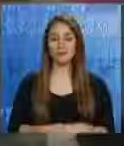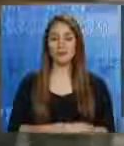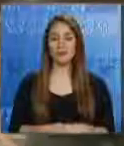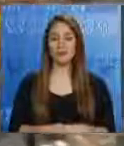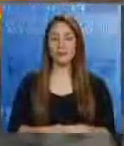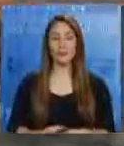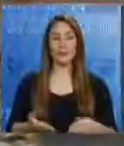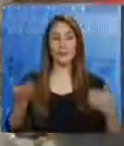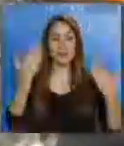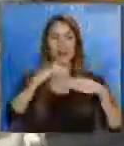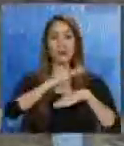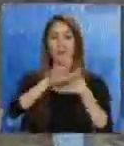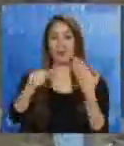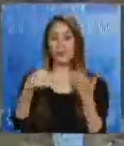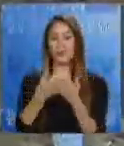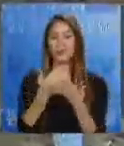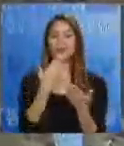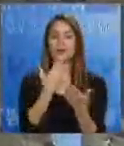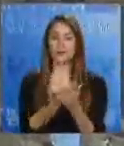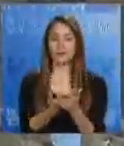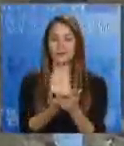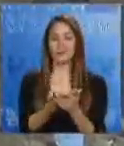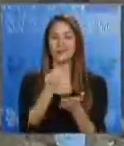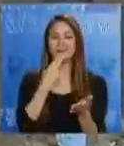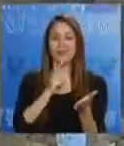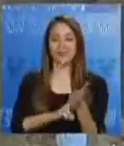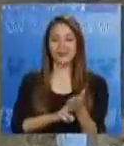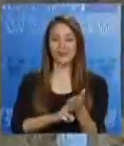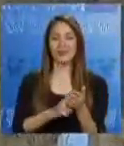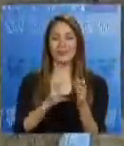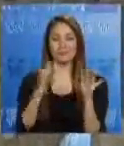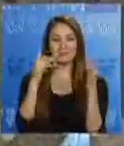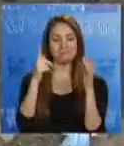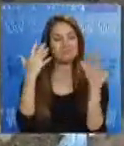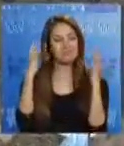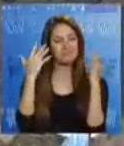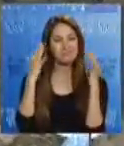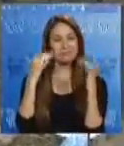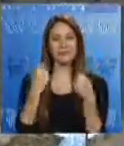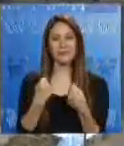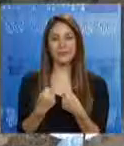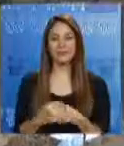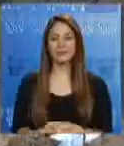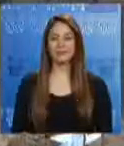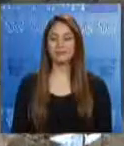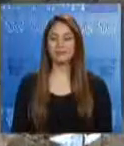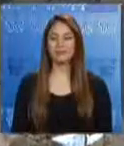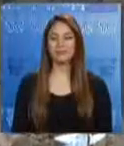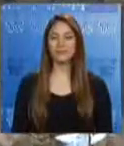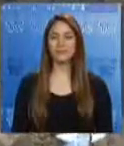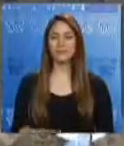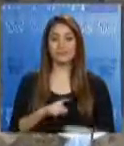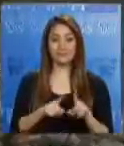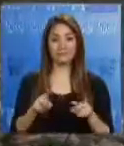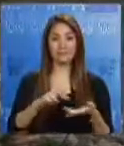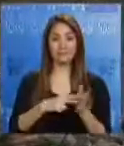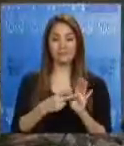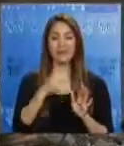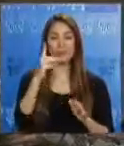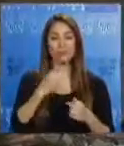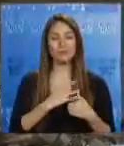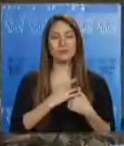final, todos dieron gracias a quienes escribieron las cartas, con fuertes aplausos. Actos que inflan el